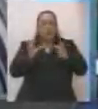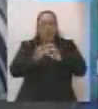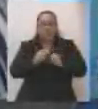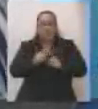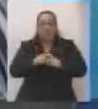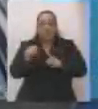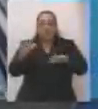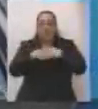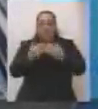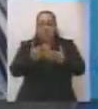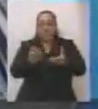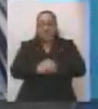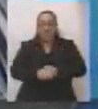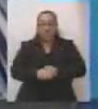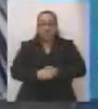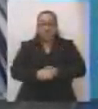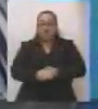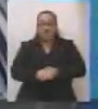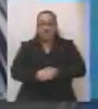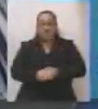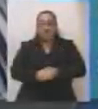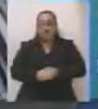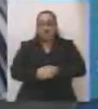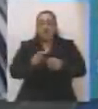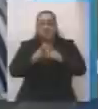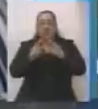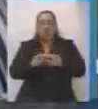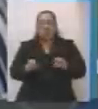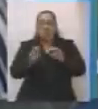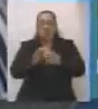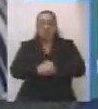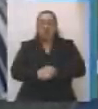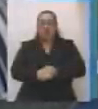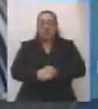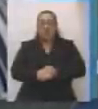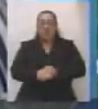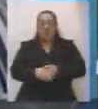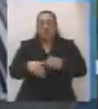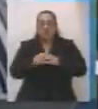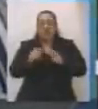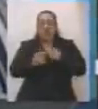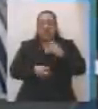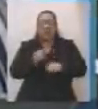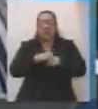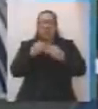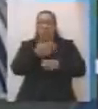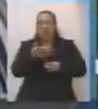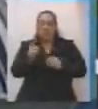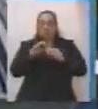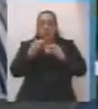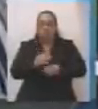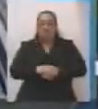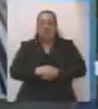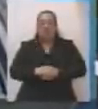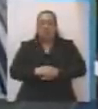la presencia de ustedes, que siente que este evento es muy significativo para todos los congresistas, para todos ustedes, para sus